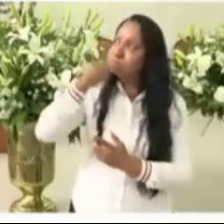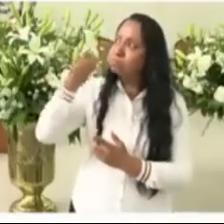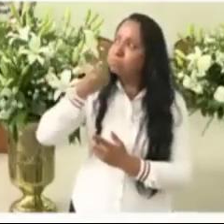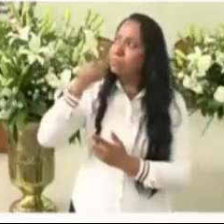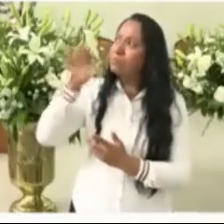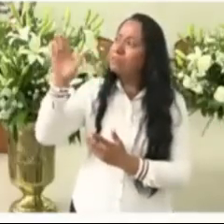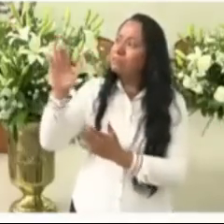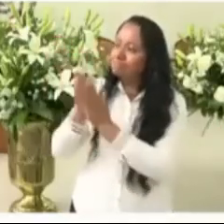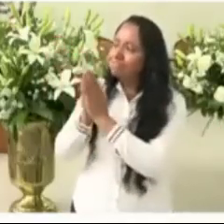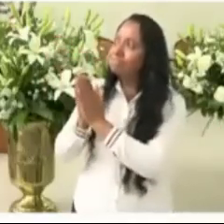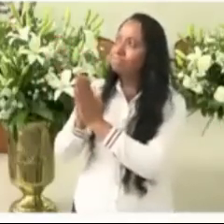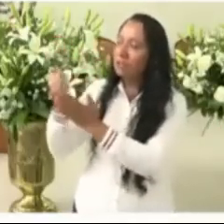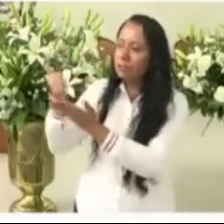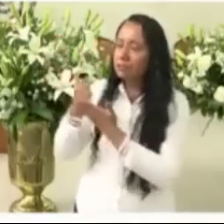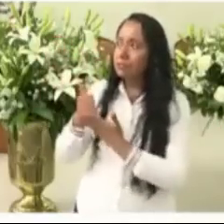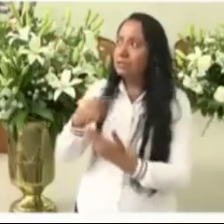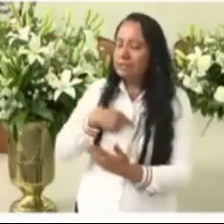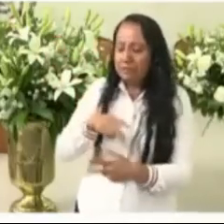tengo fuerzas.